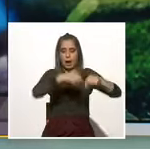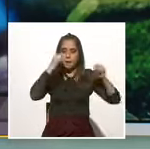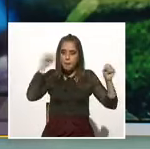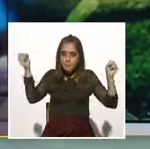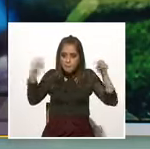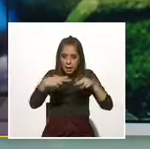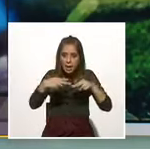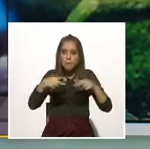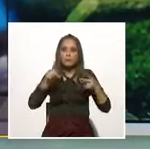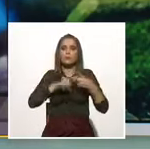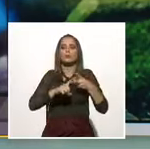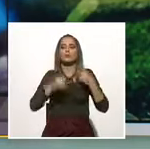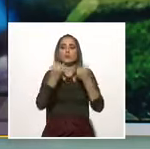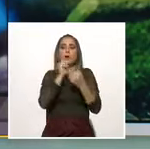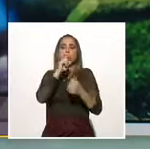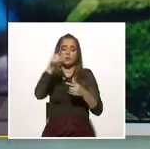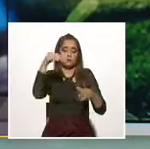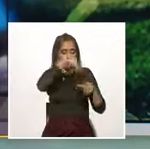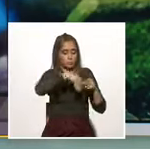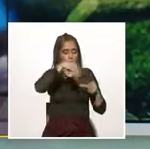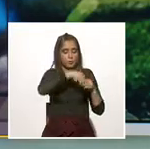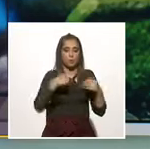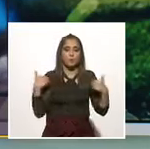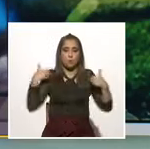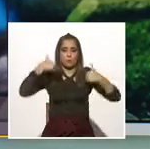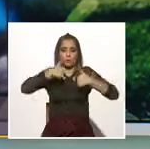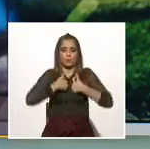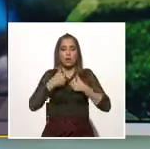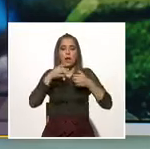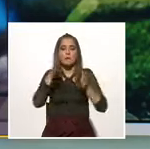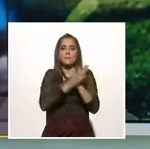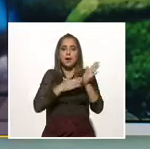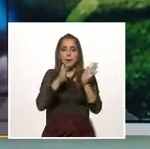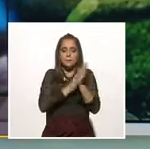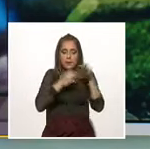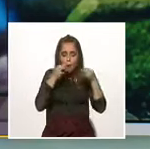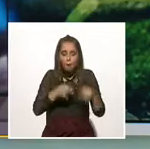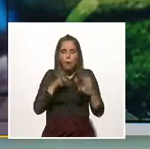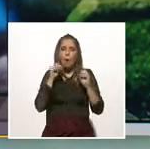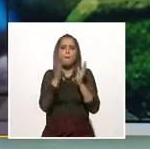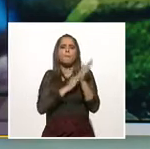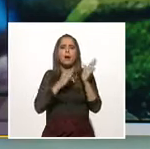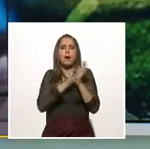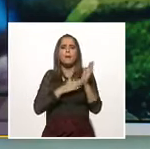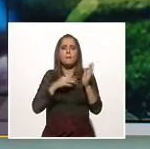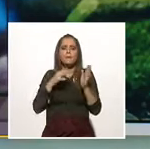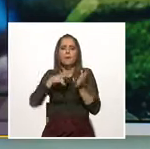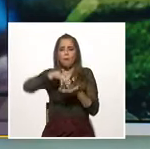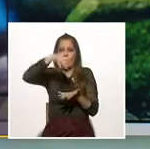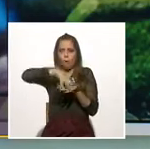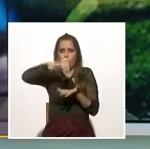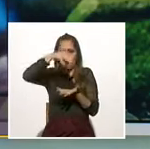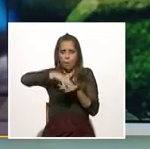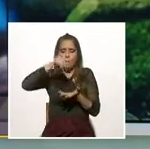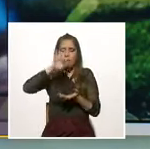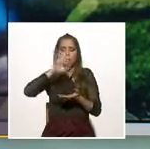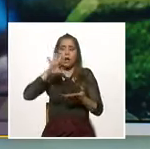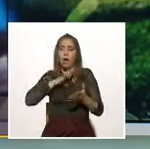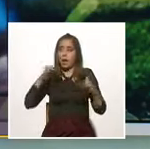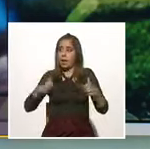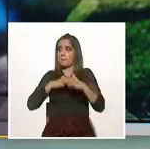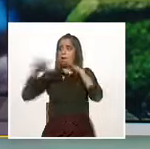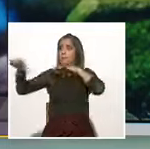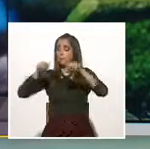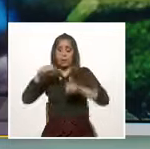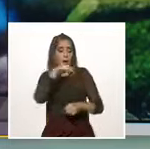porque si ahí pones tus documentos originales o por lo menos copias de los documentos, en caso de una emergencia, pues nada más